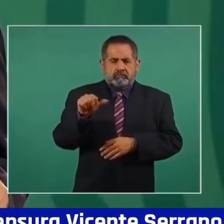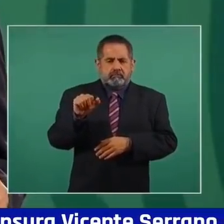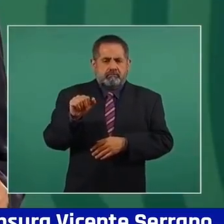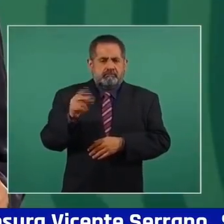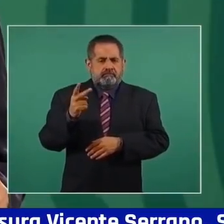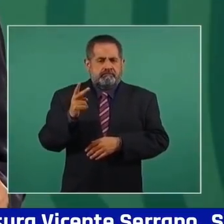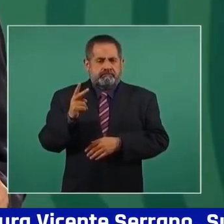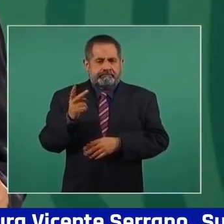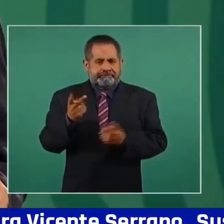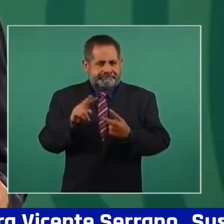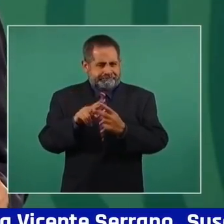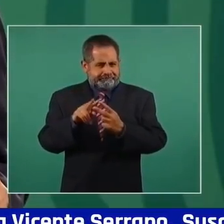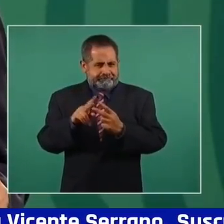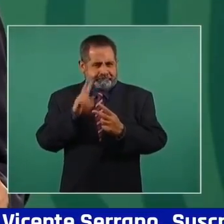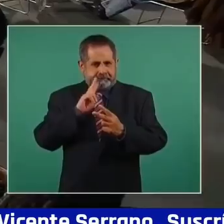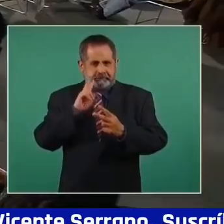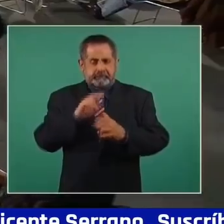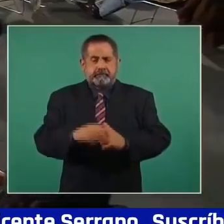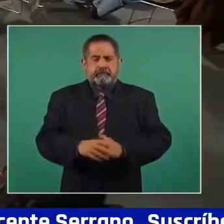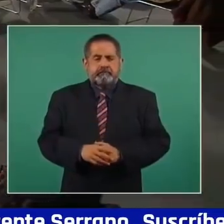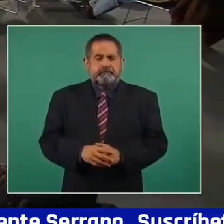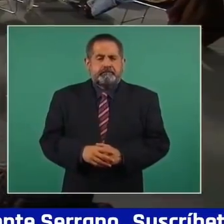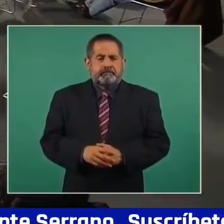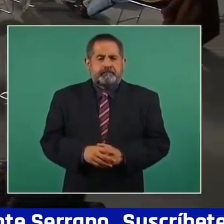De eso hablamos. Presidente, ¿y el tienen más?